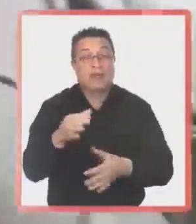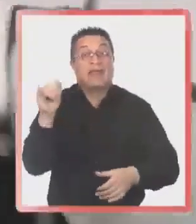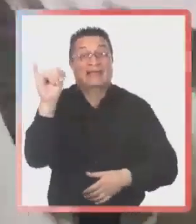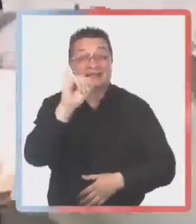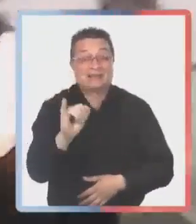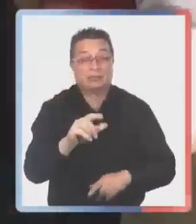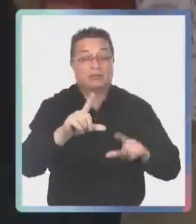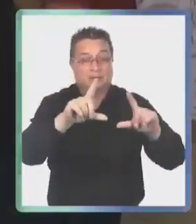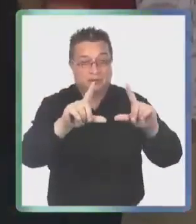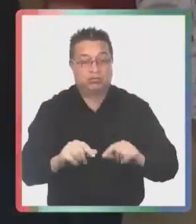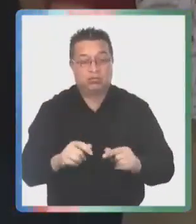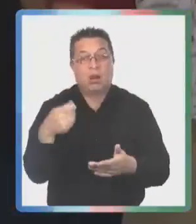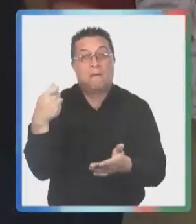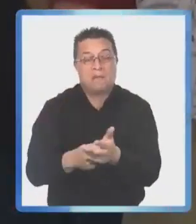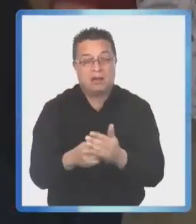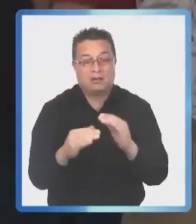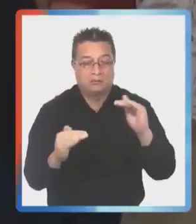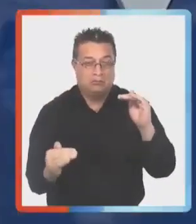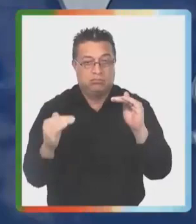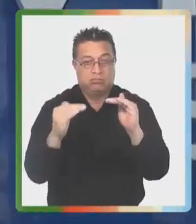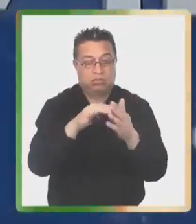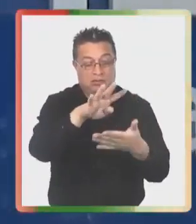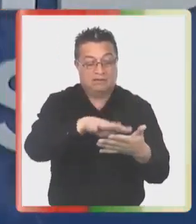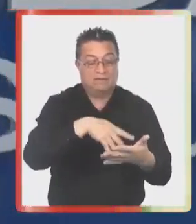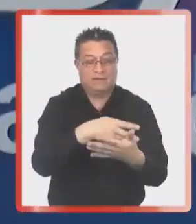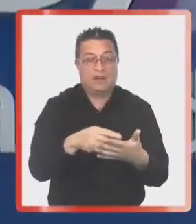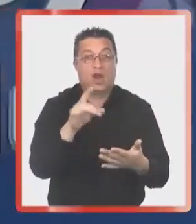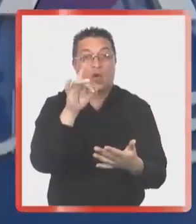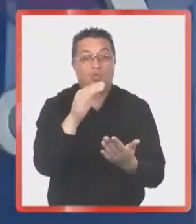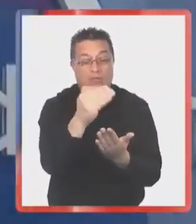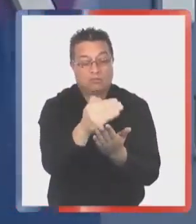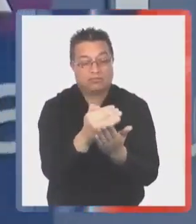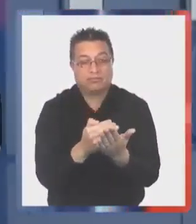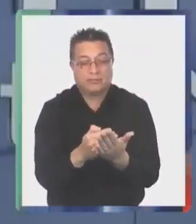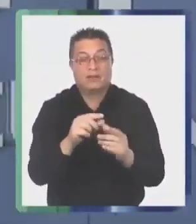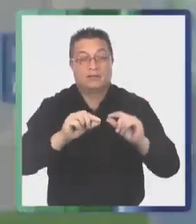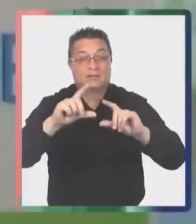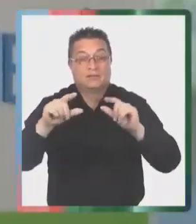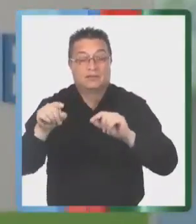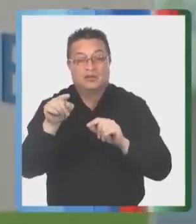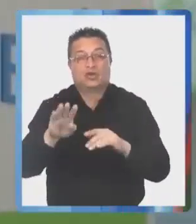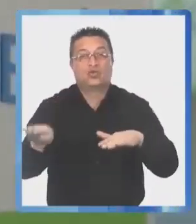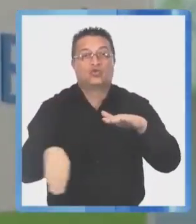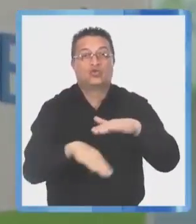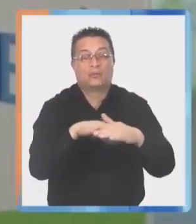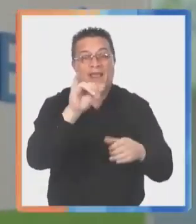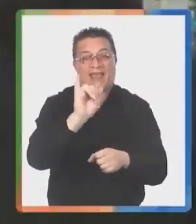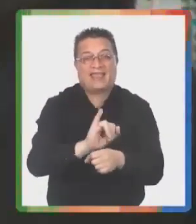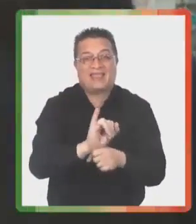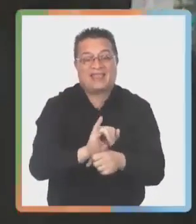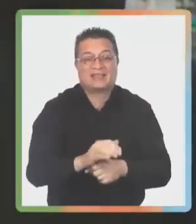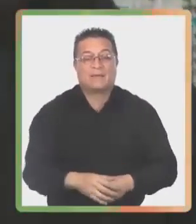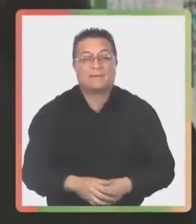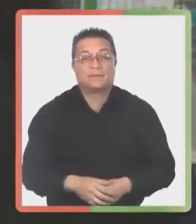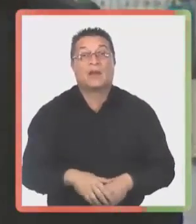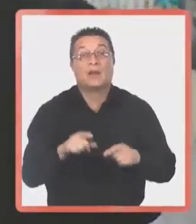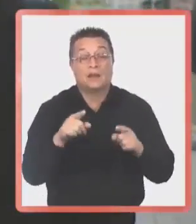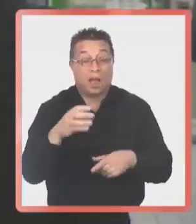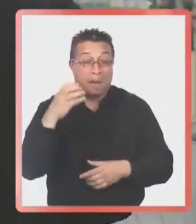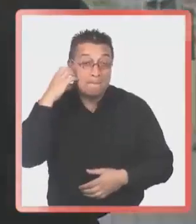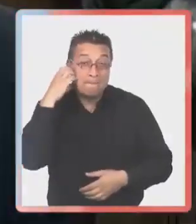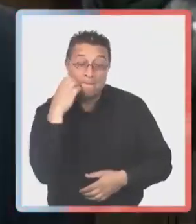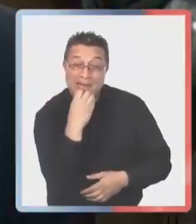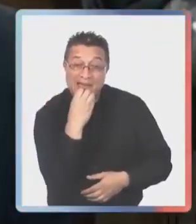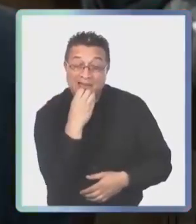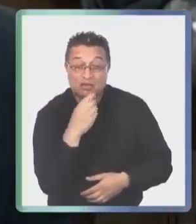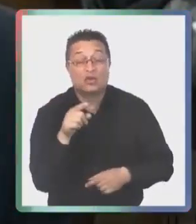las ISAPRES a reducir sus cobros y ajustarlos a una tabla única de factores establecida por la superintendencia. Si en